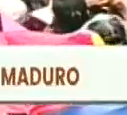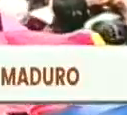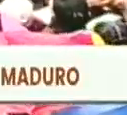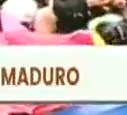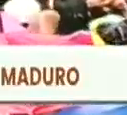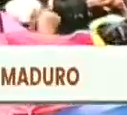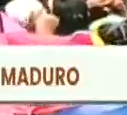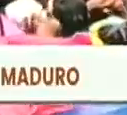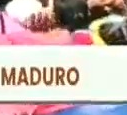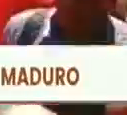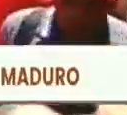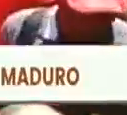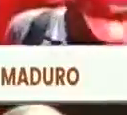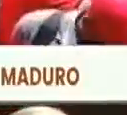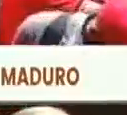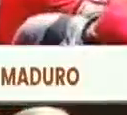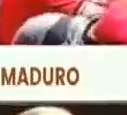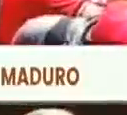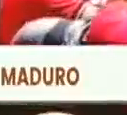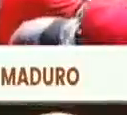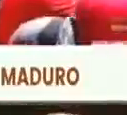moral?